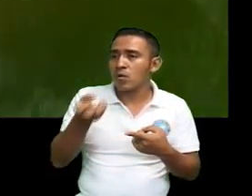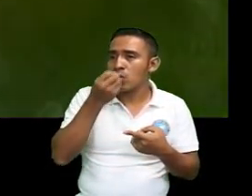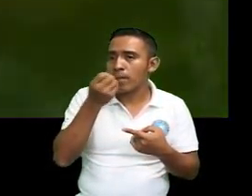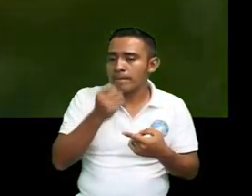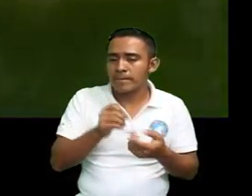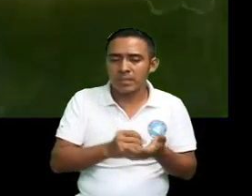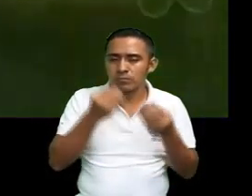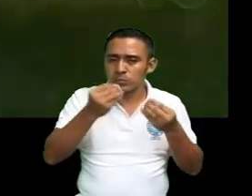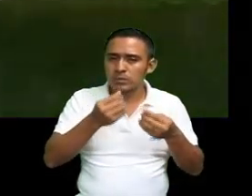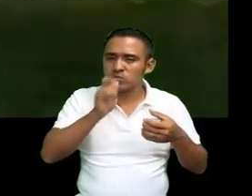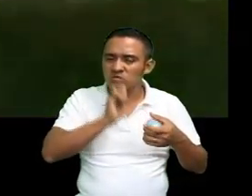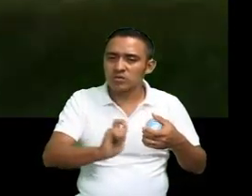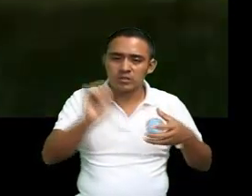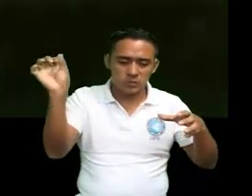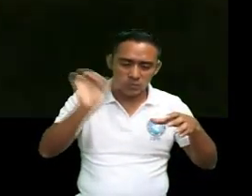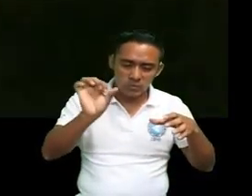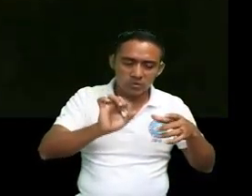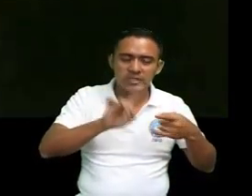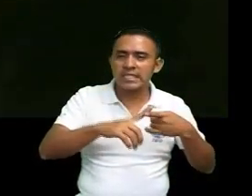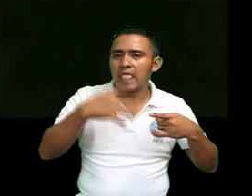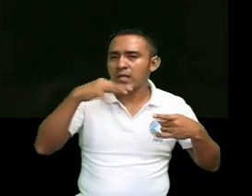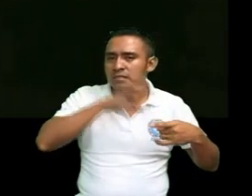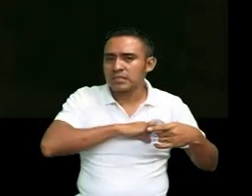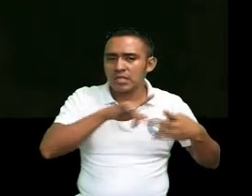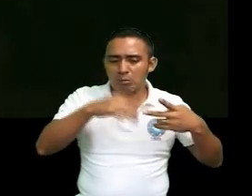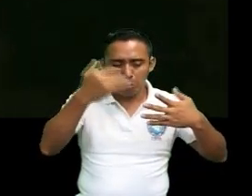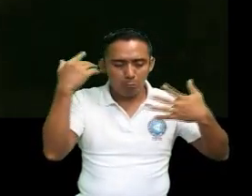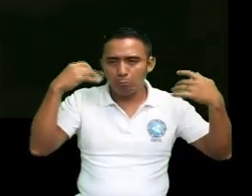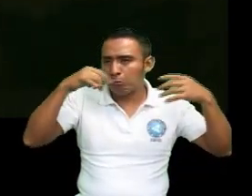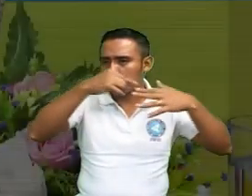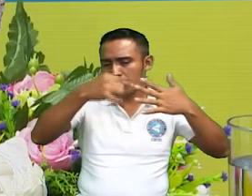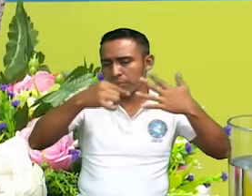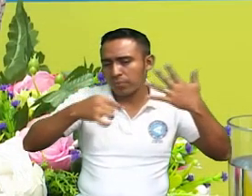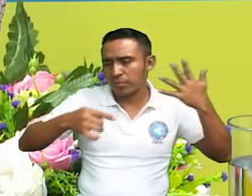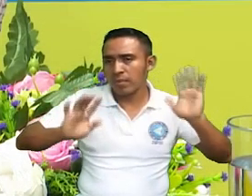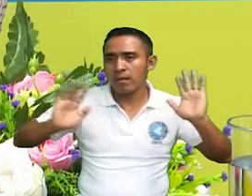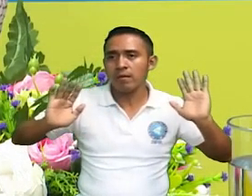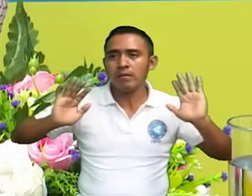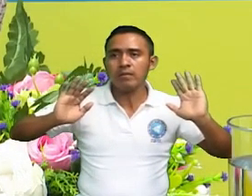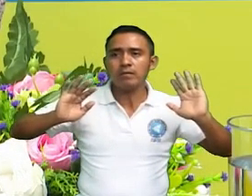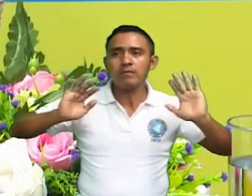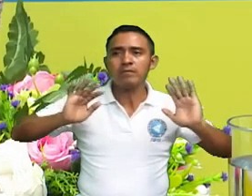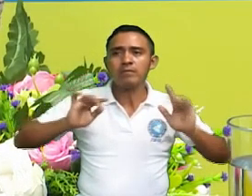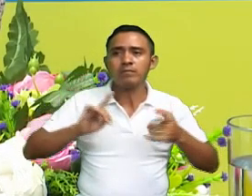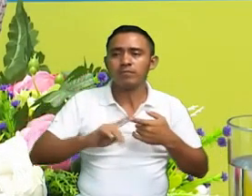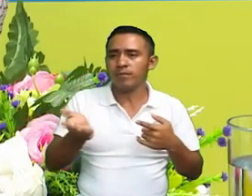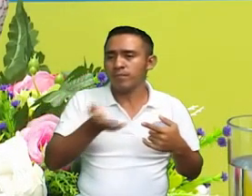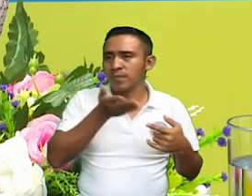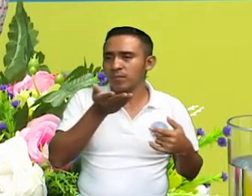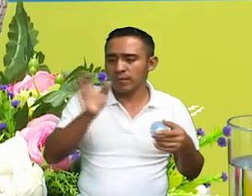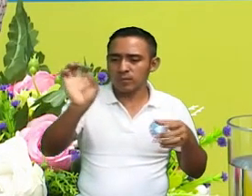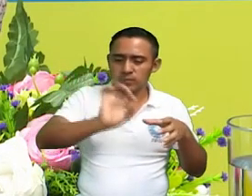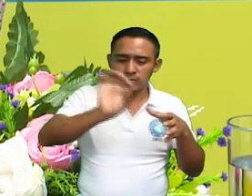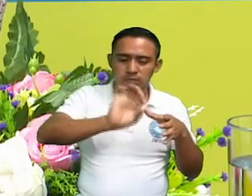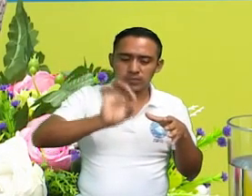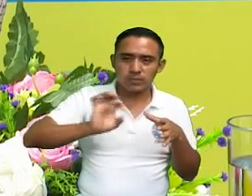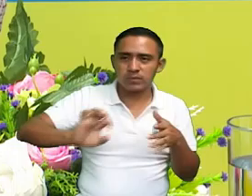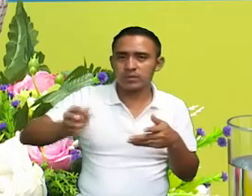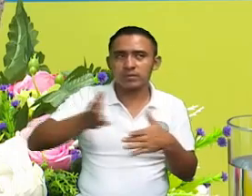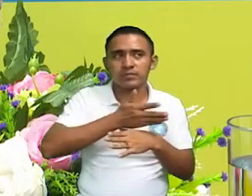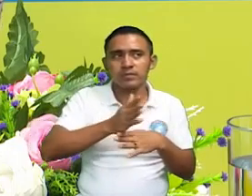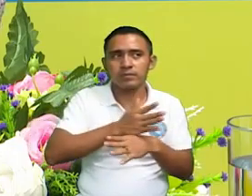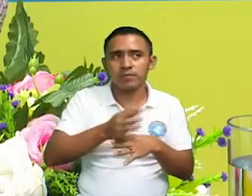muchas personas que les gusta, más ahora que hay todo tipo de polvo para preparar diferentes tipos